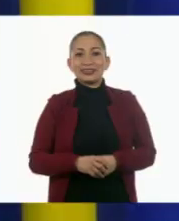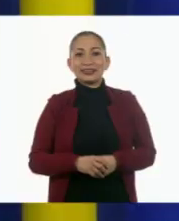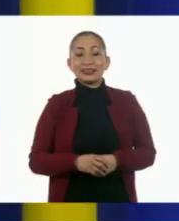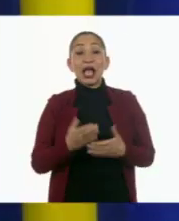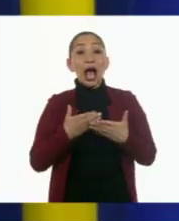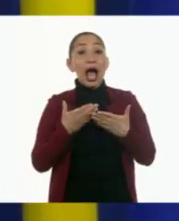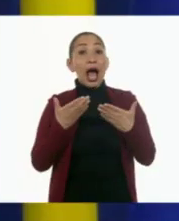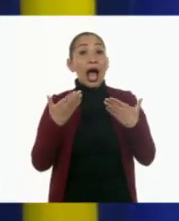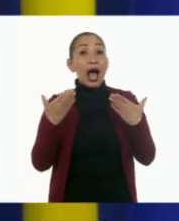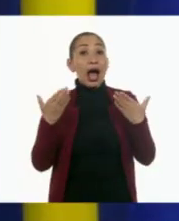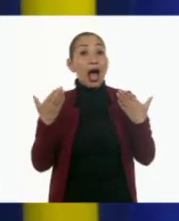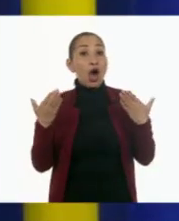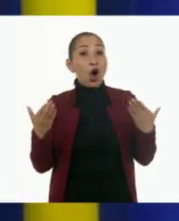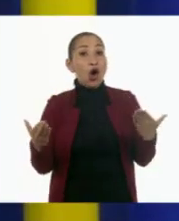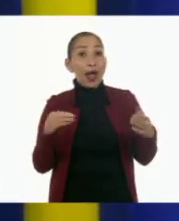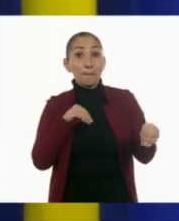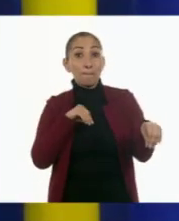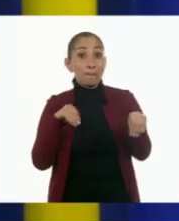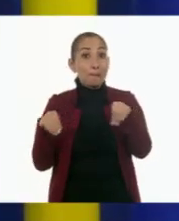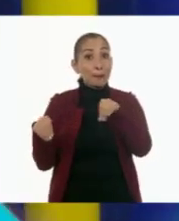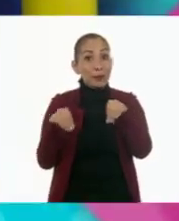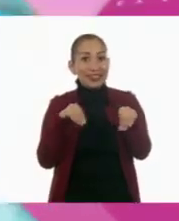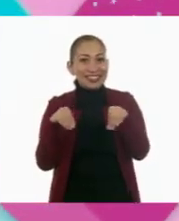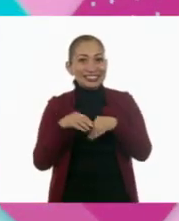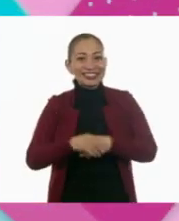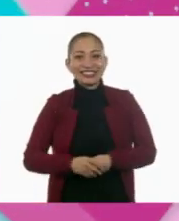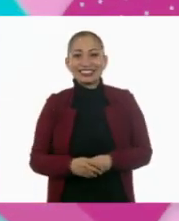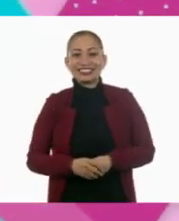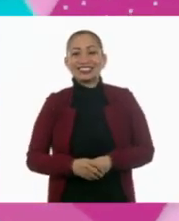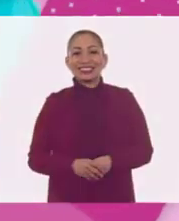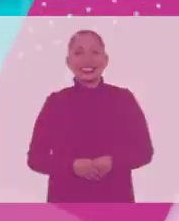Llegó el momento de movernos.